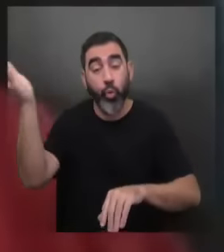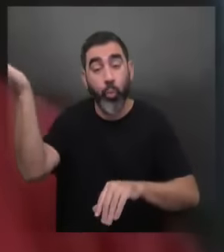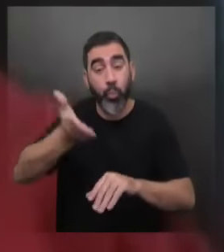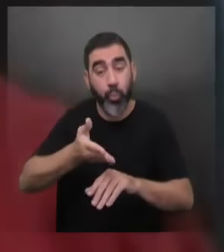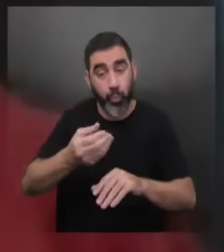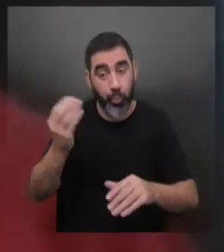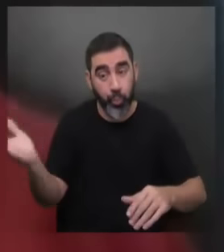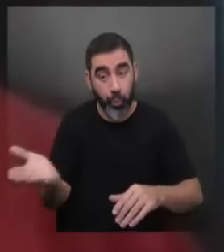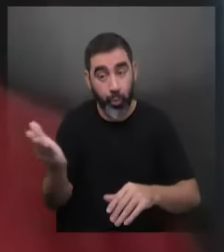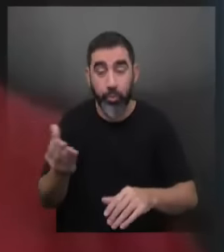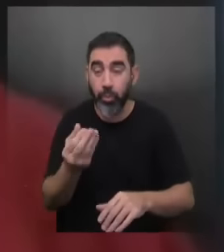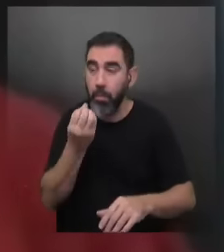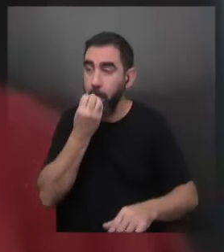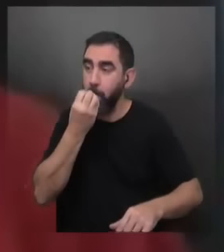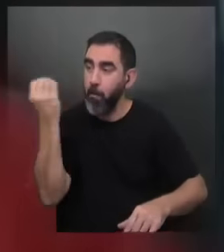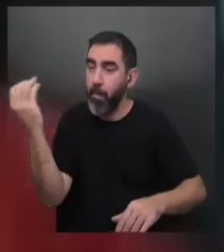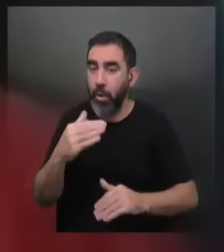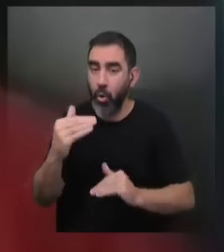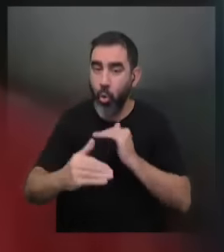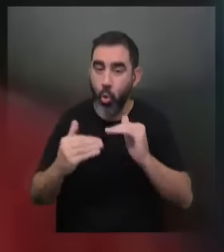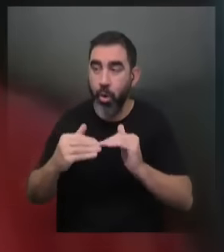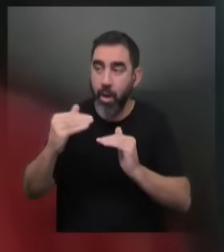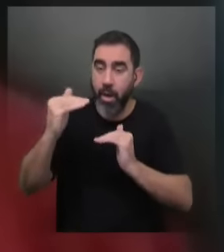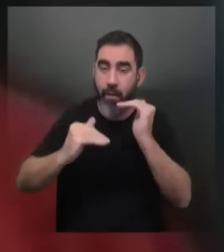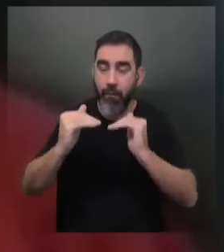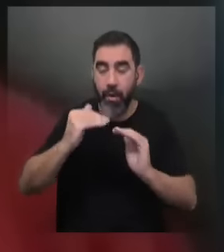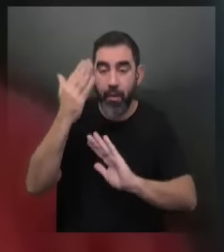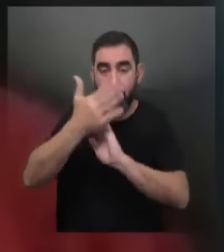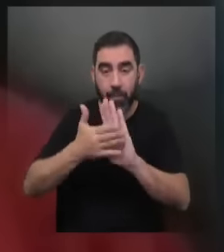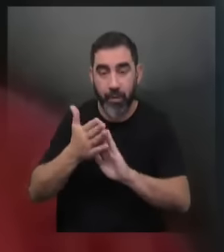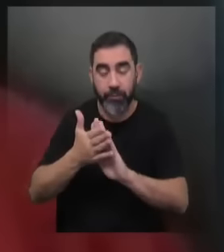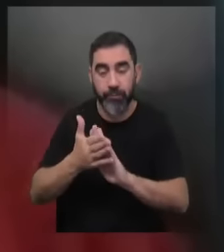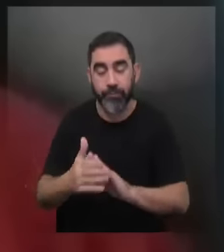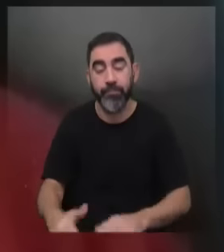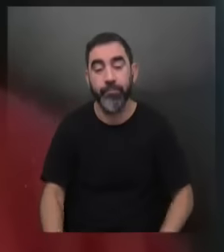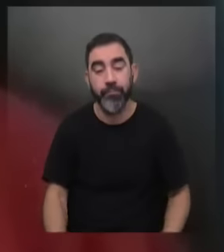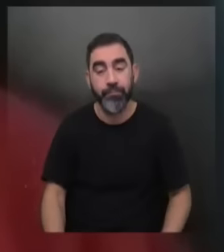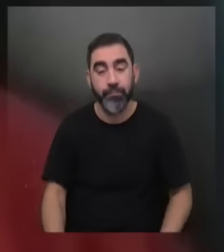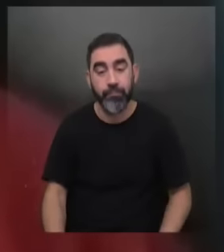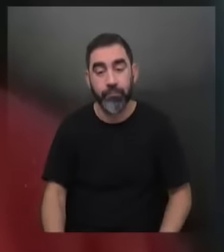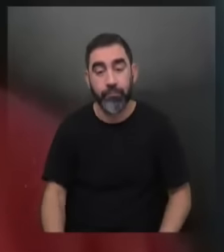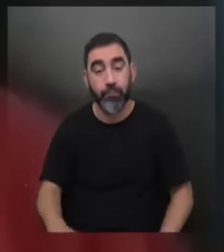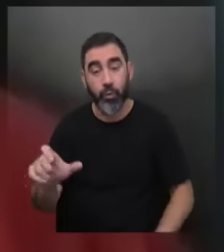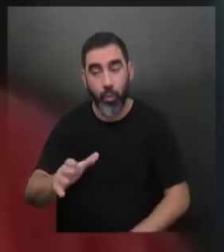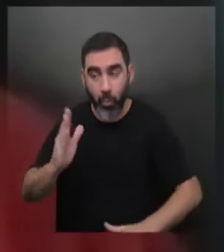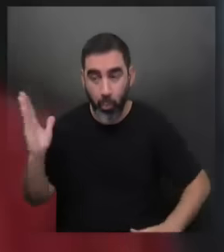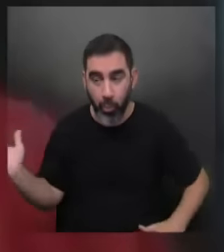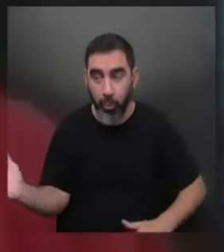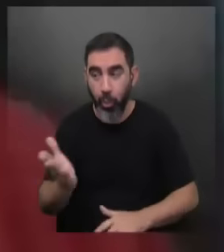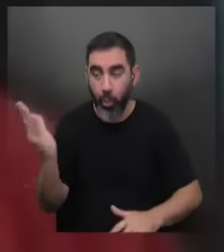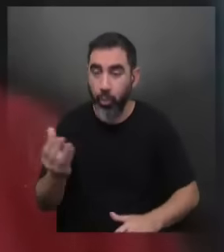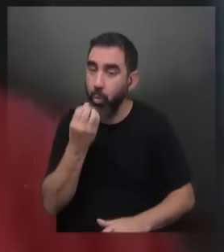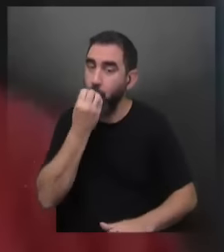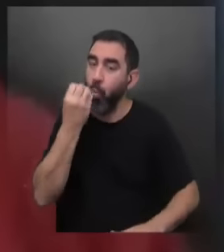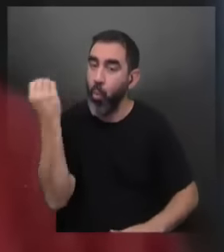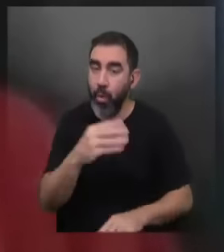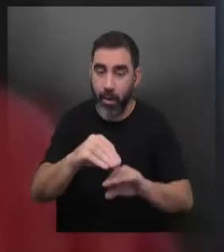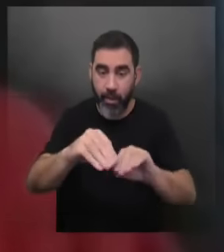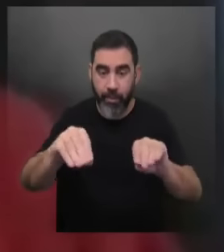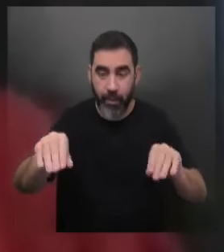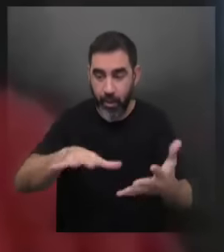es uno de los más altos de nuestro país O sea que Obviamente el índice productivo digamos este es